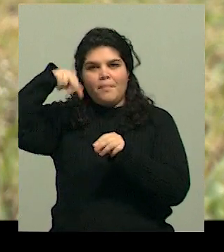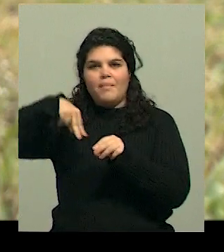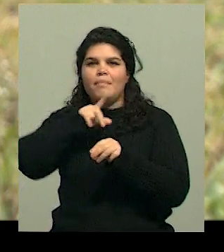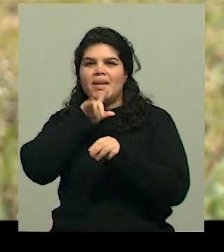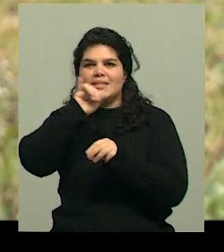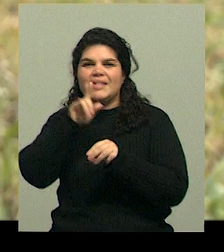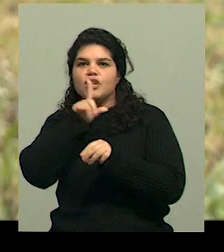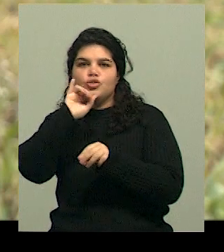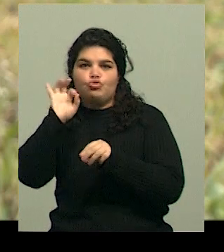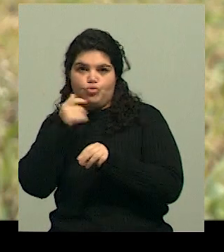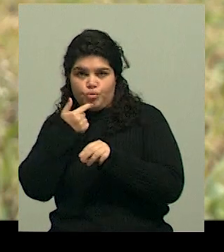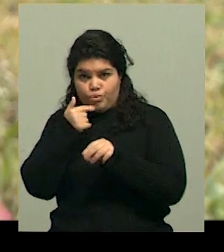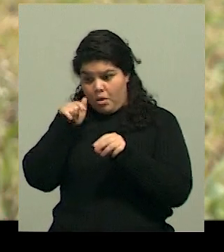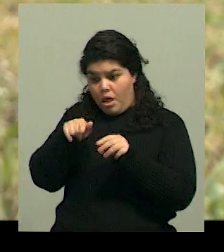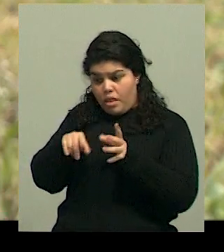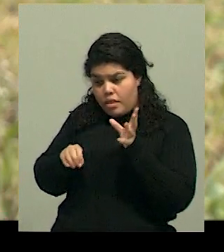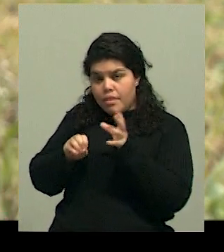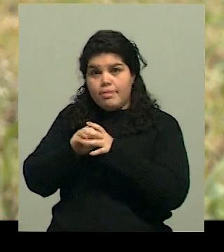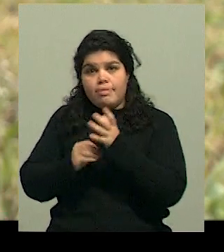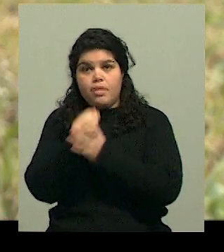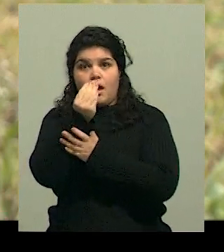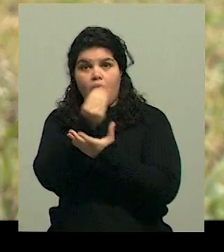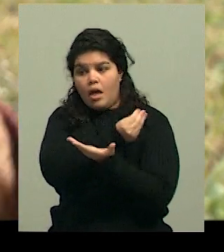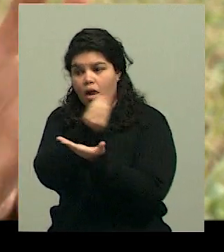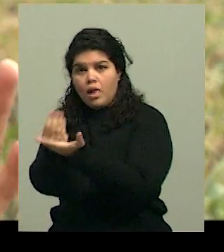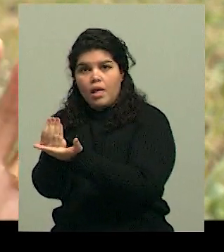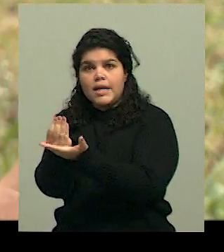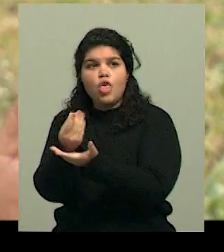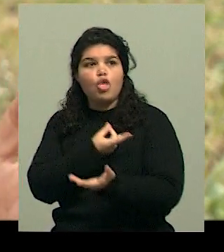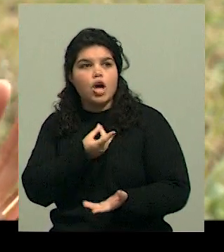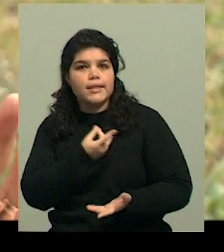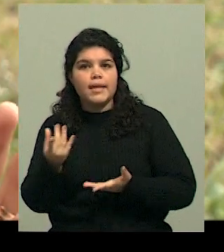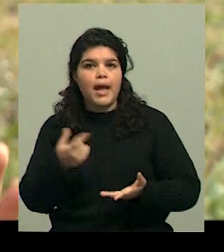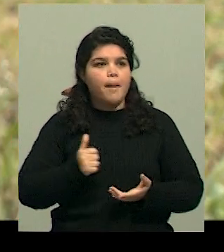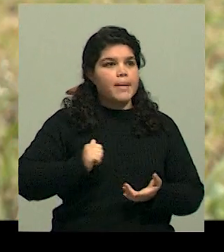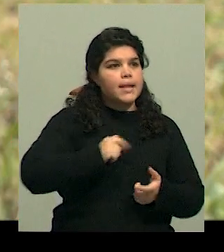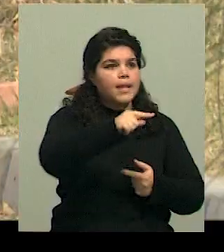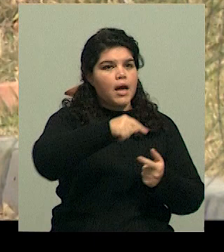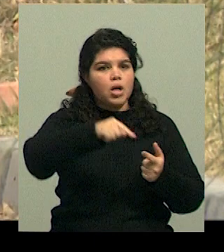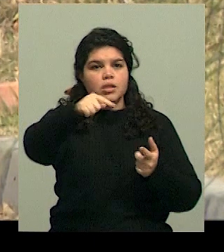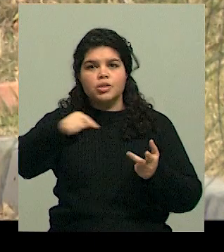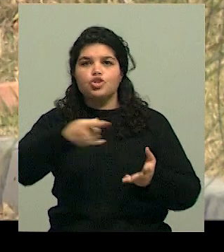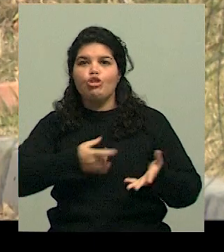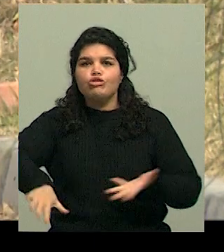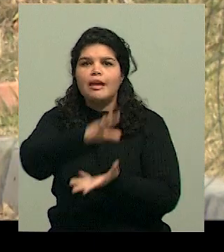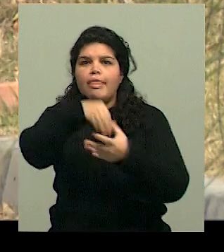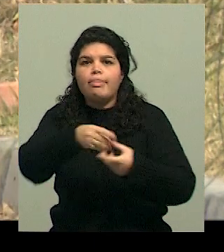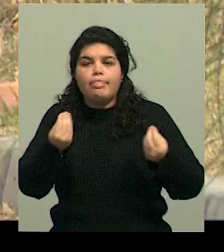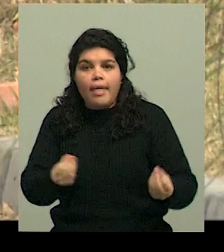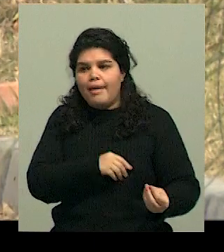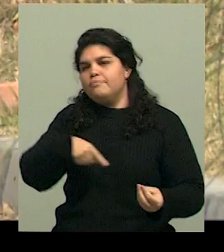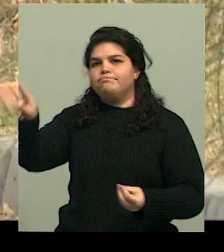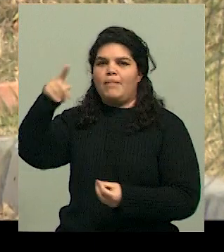residencia fija, Okay. o bueno, no se los puede ubicar en un lado exacto, entonces al ejército. Bien, te sigo después preguntando un poco